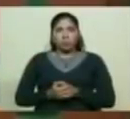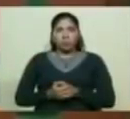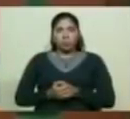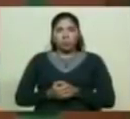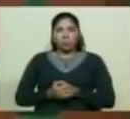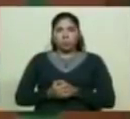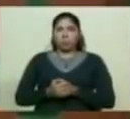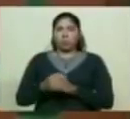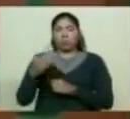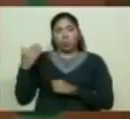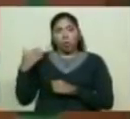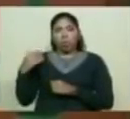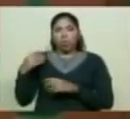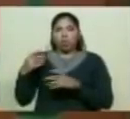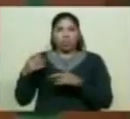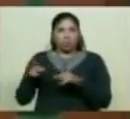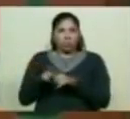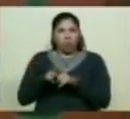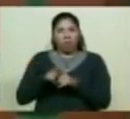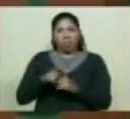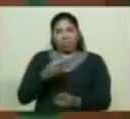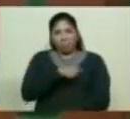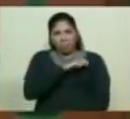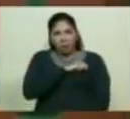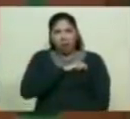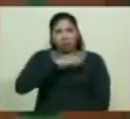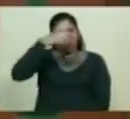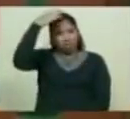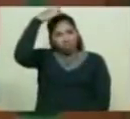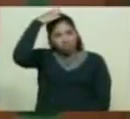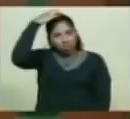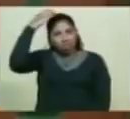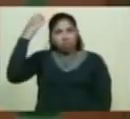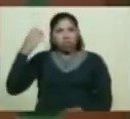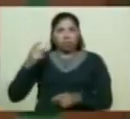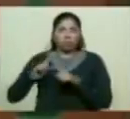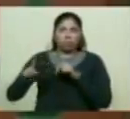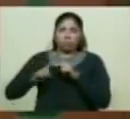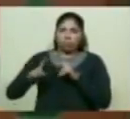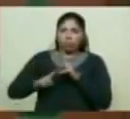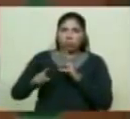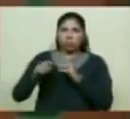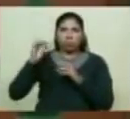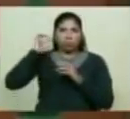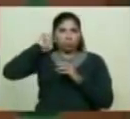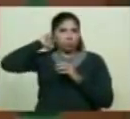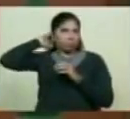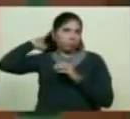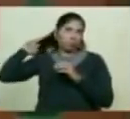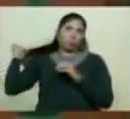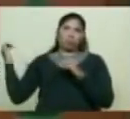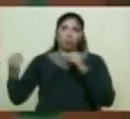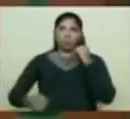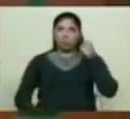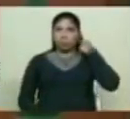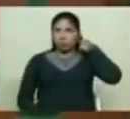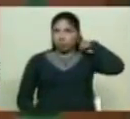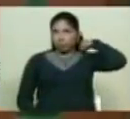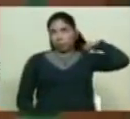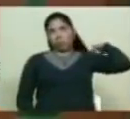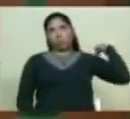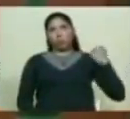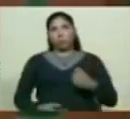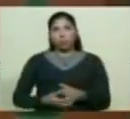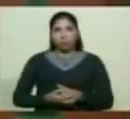representaciones esa misma que hoy presta su territorio y sus recursos para agradar a nuestra propia